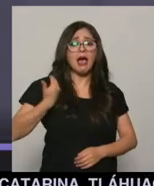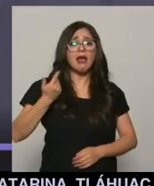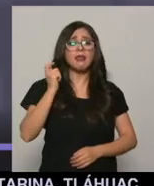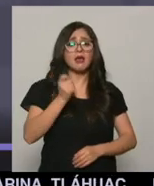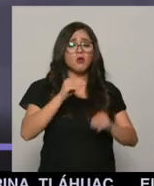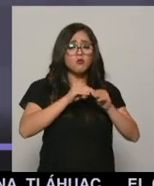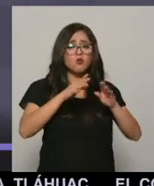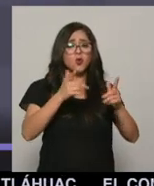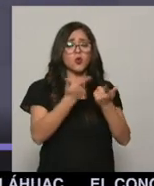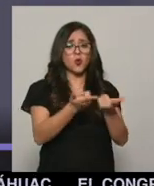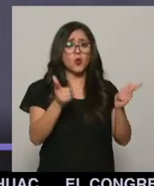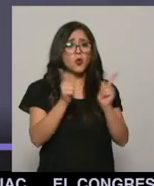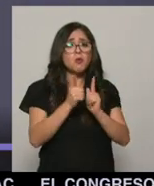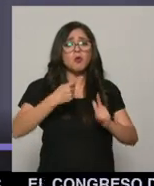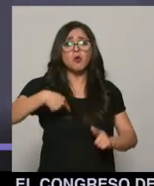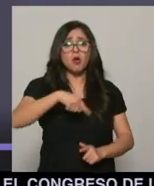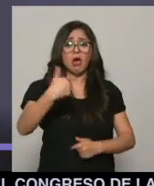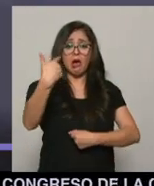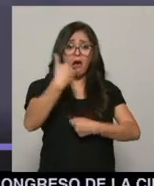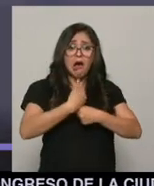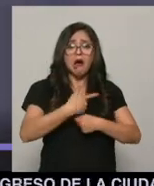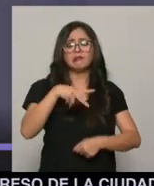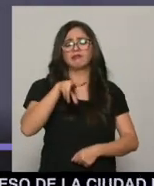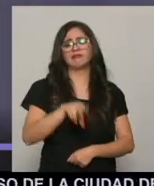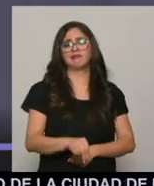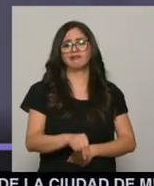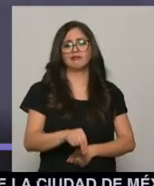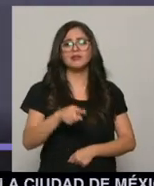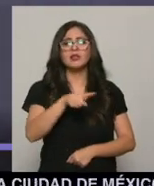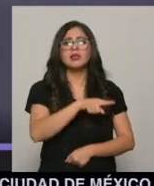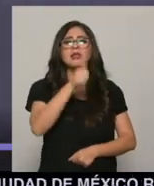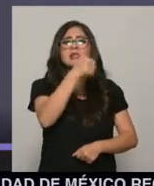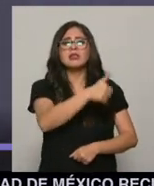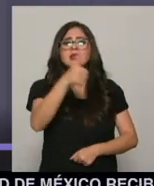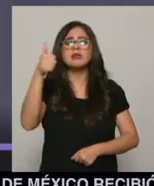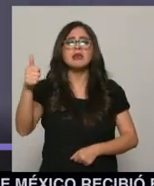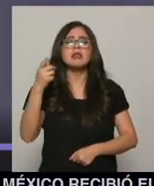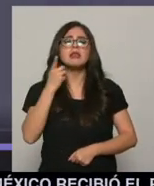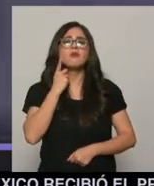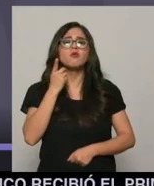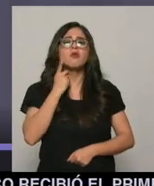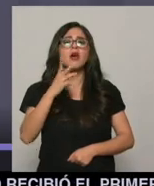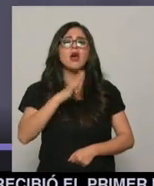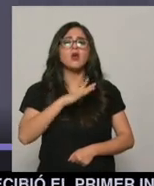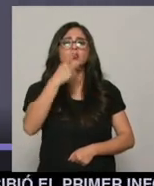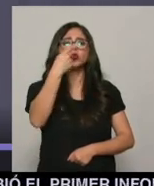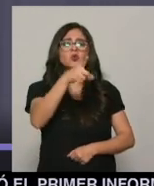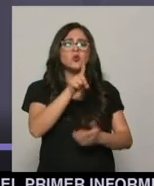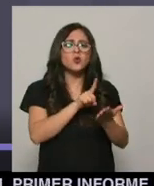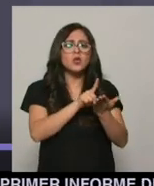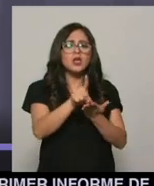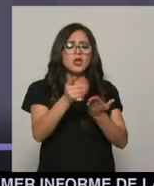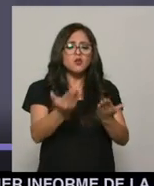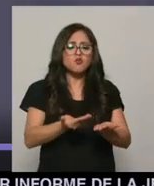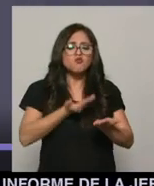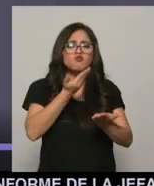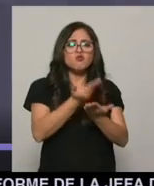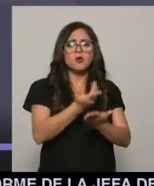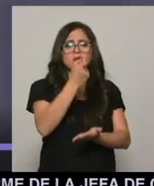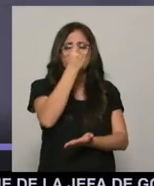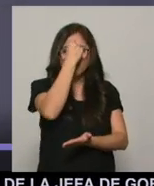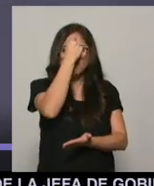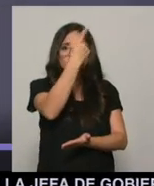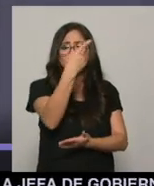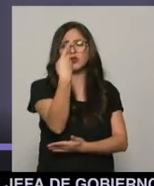de grupo. los cacharon ahí. No que nos cacharon. Decimos cada diputado tiene derecho a poner iniciativas